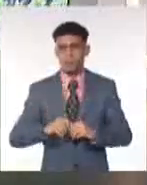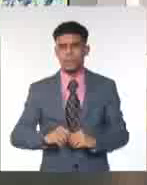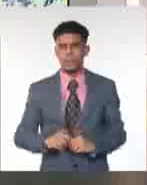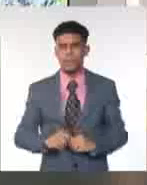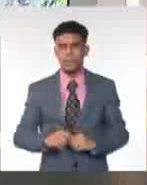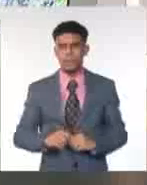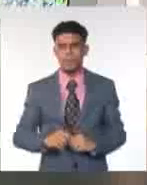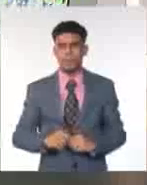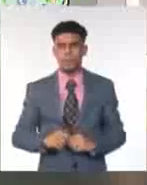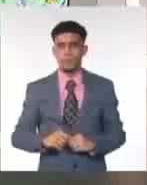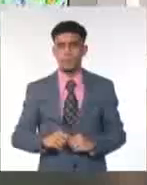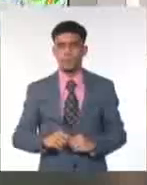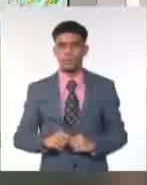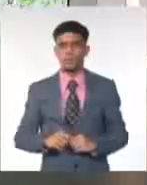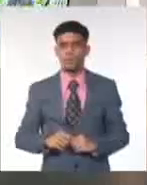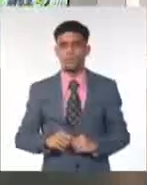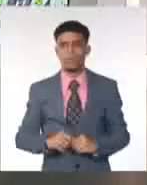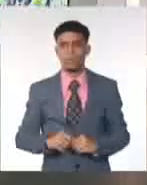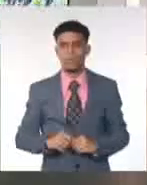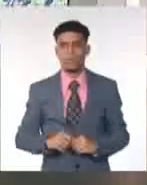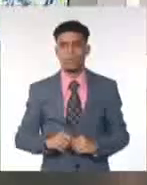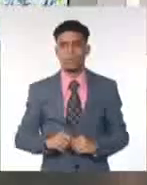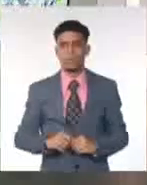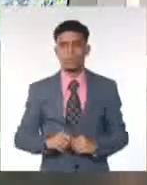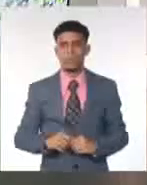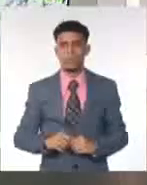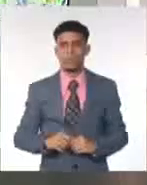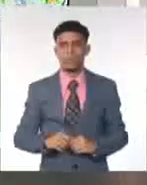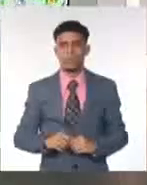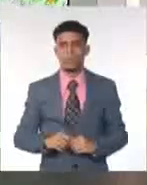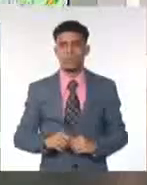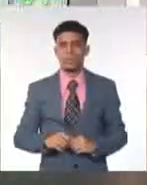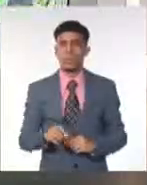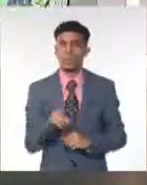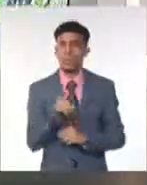o en las redes sociales del Instituto de Meteorología y de las demás instituciones. Mientras tanto, pase usted una feliz noche.